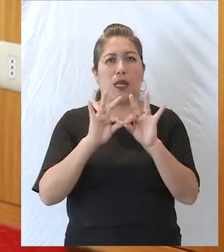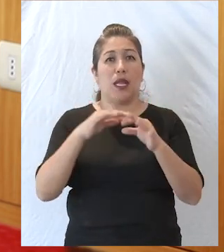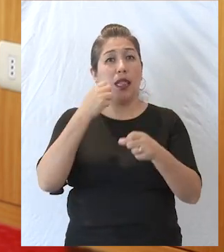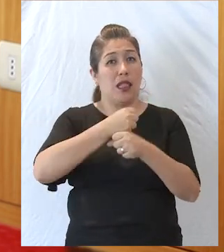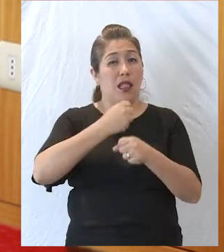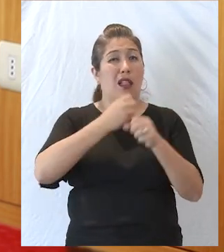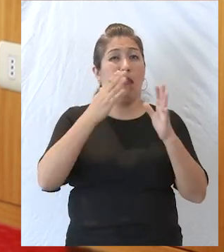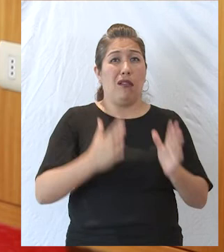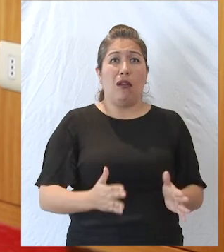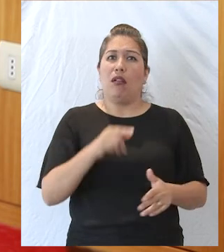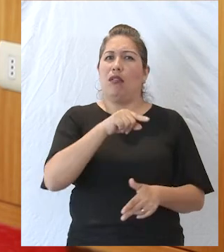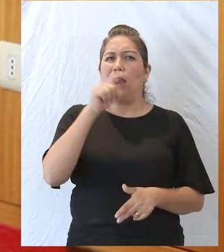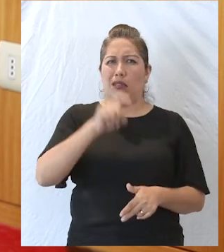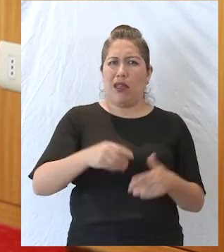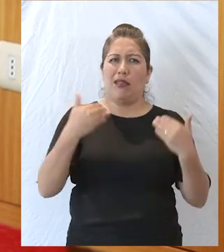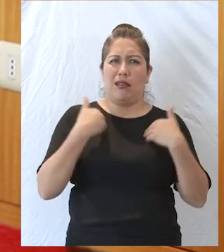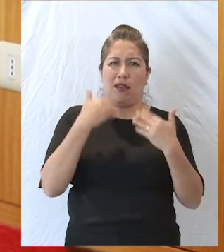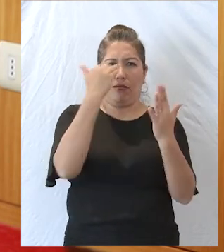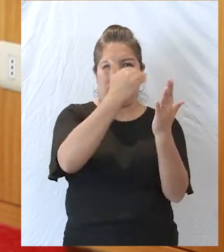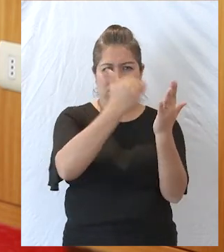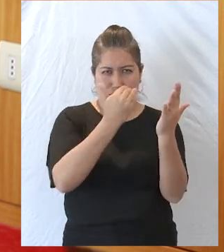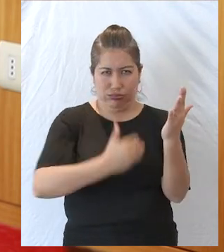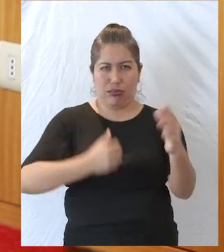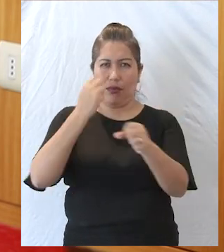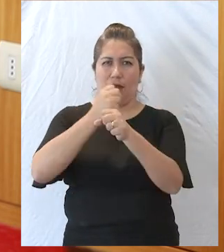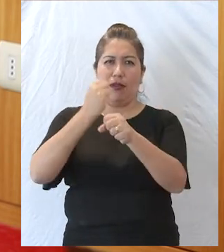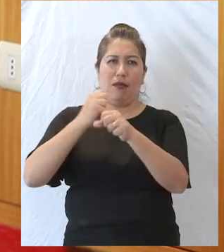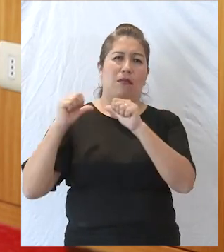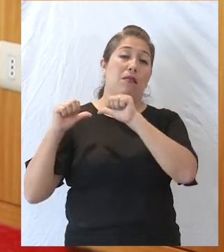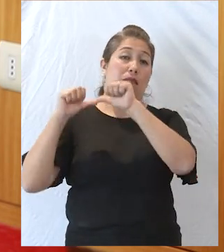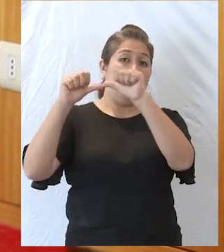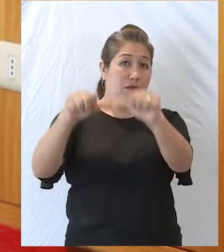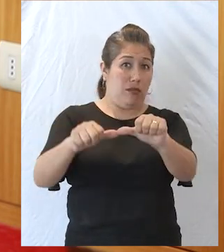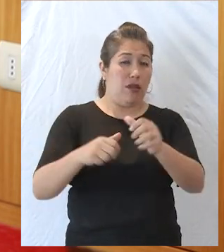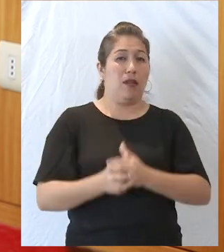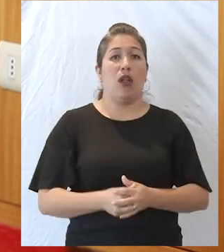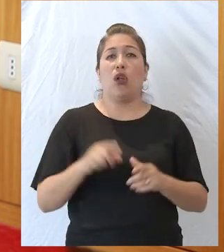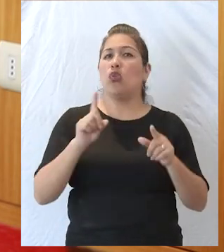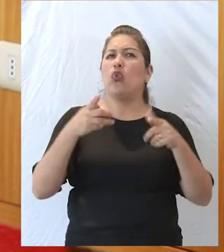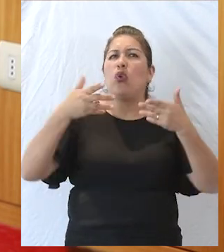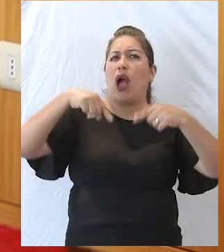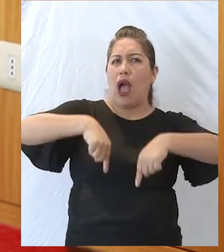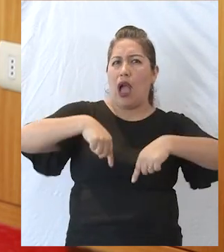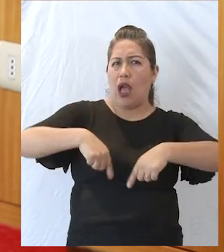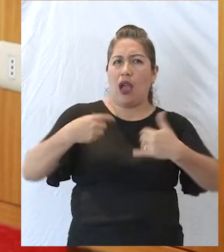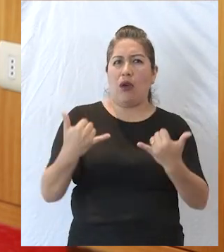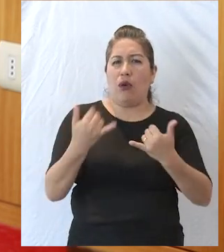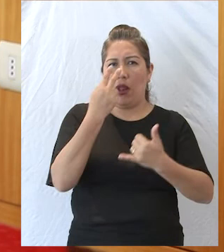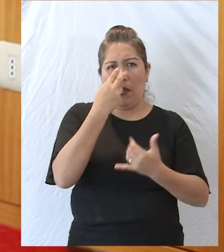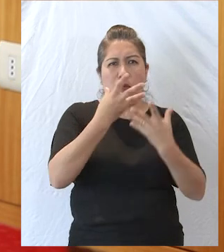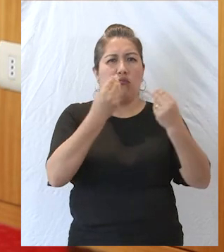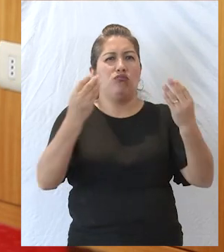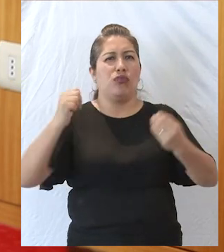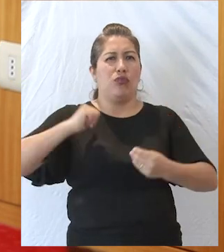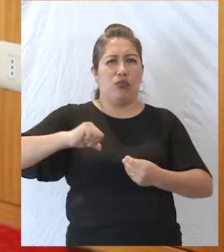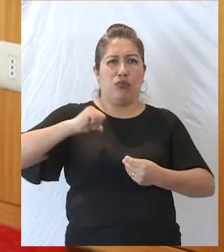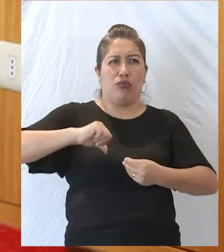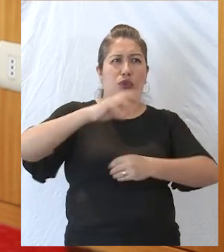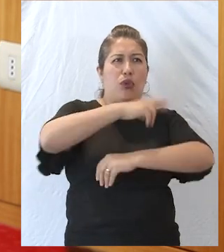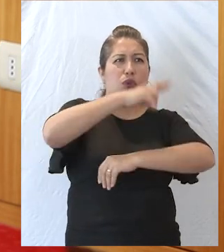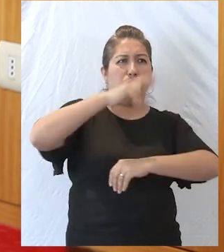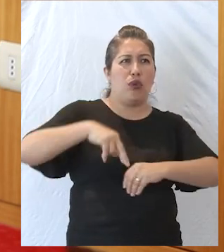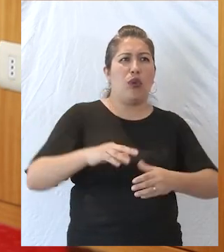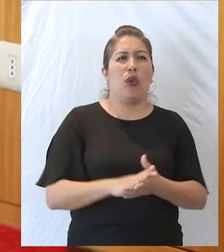trabajadores tienen esa relación o deben tener esa relación de trabajo permanente y no como ahora en la mayoría de municipios y